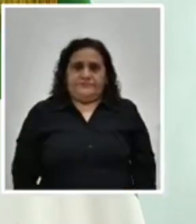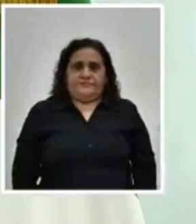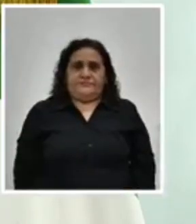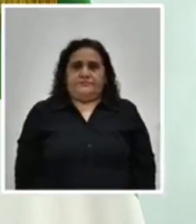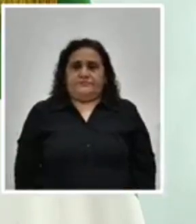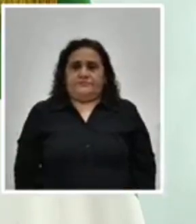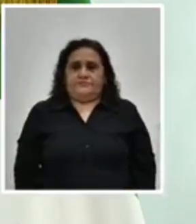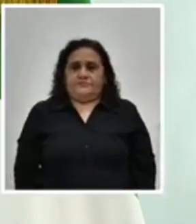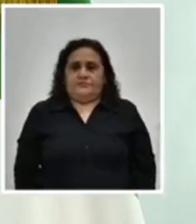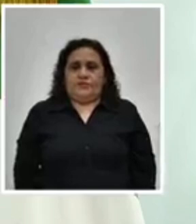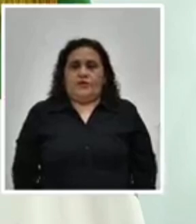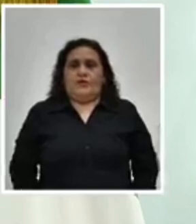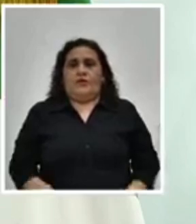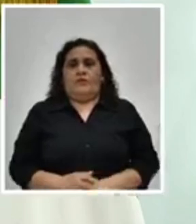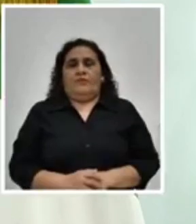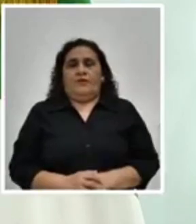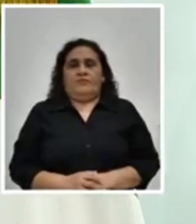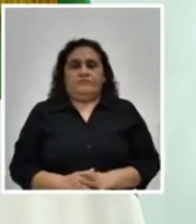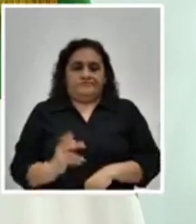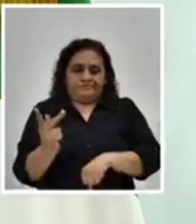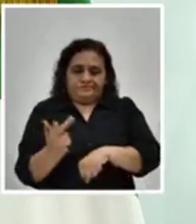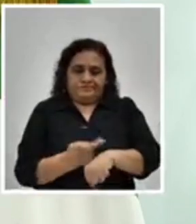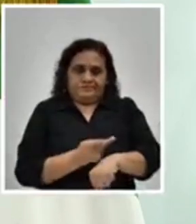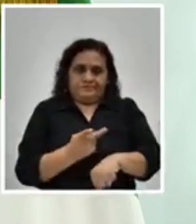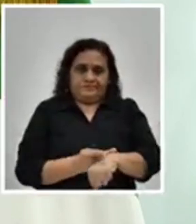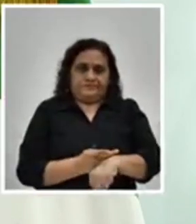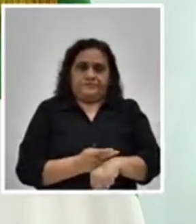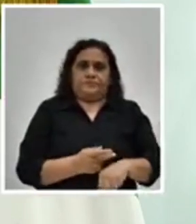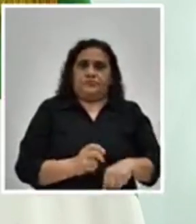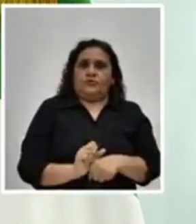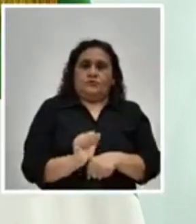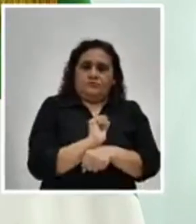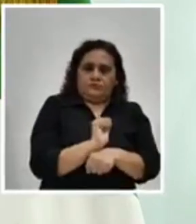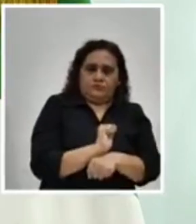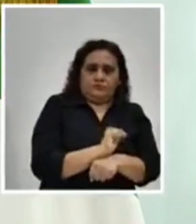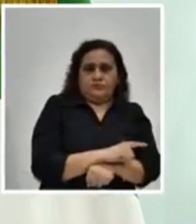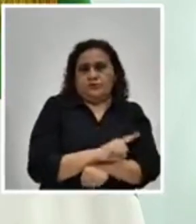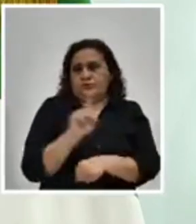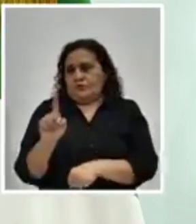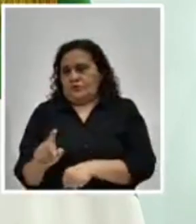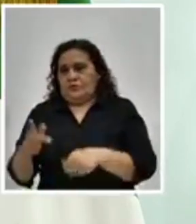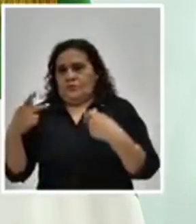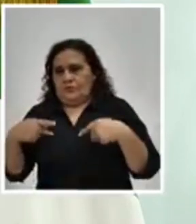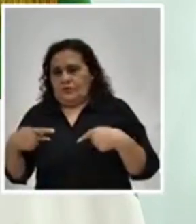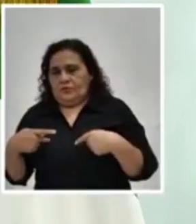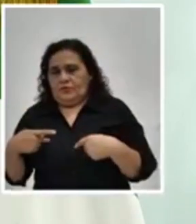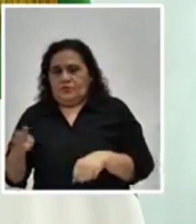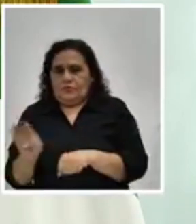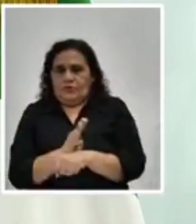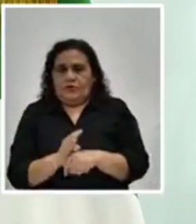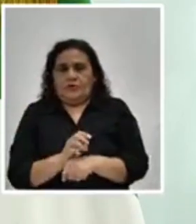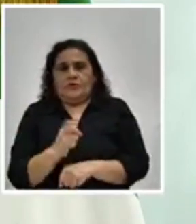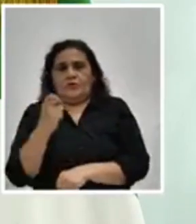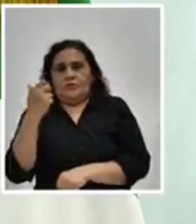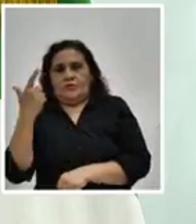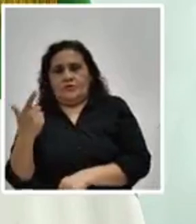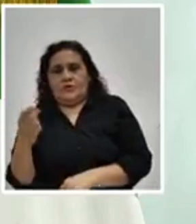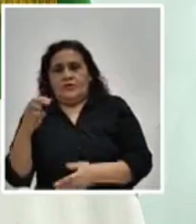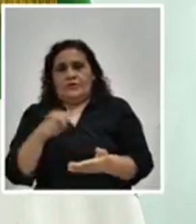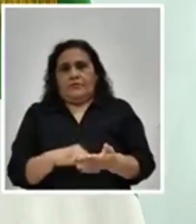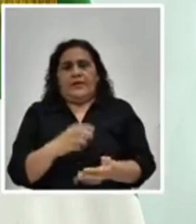para el seguro tránsito vehicular y peatonal, beneficiando a 7.300 familias de nuestro